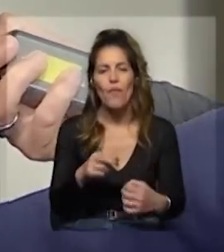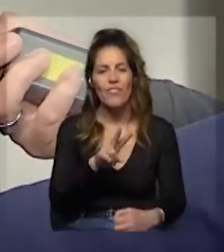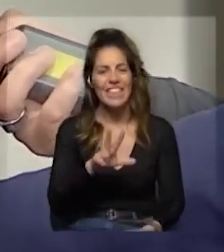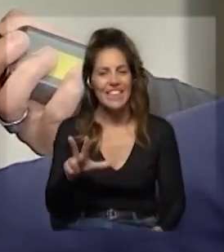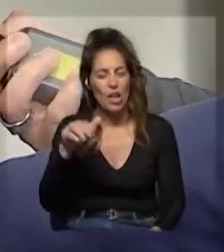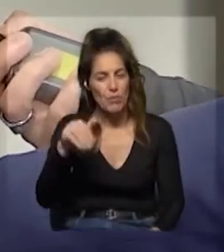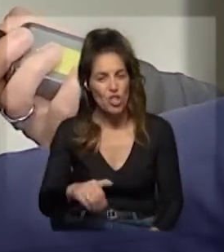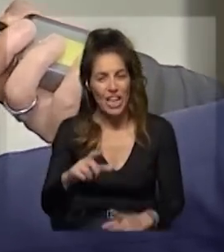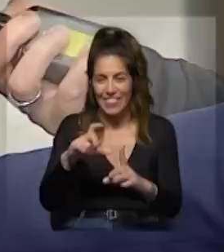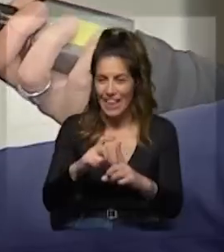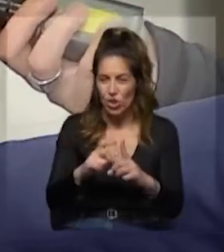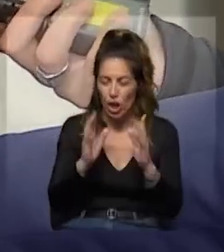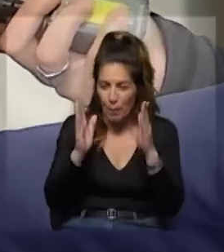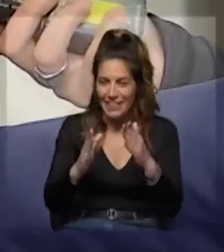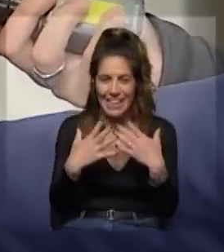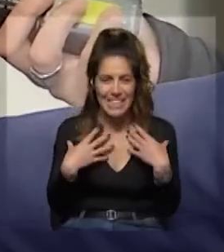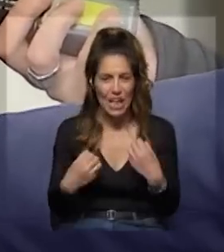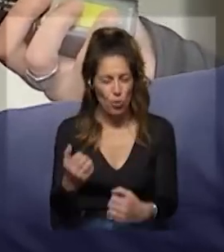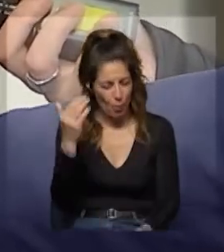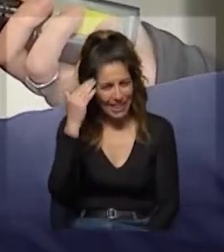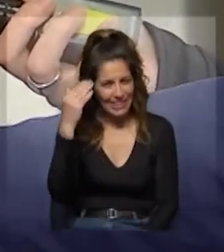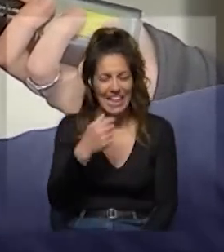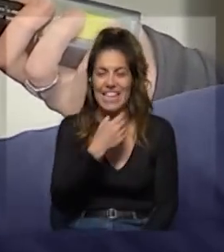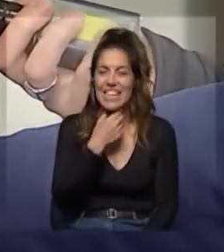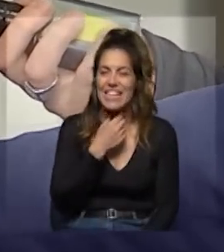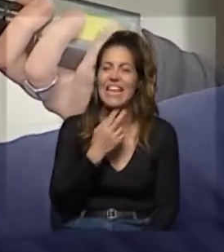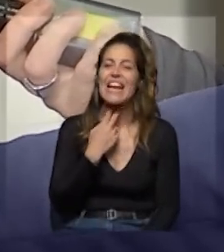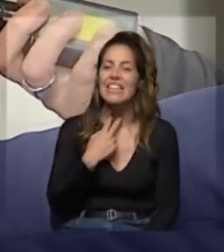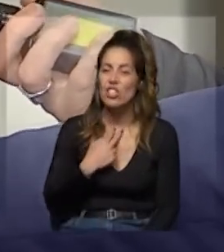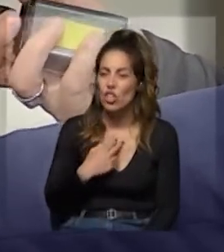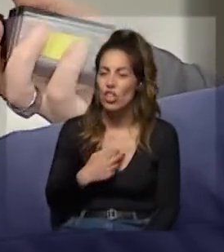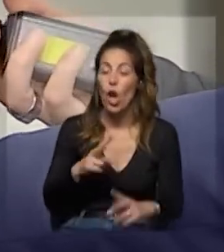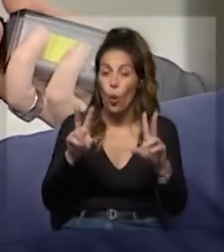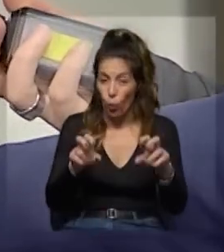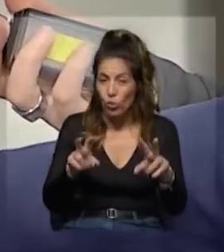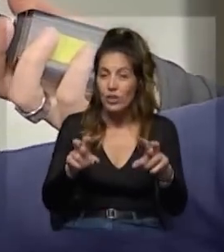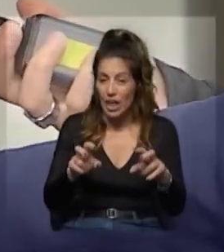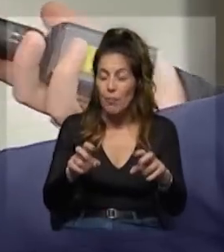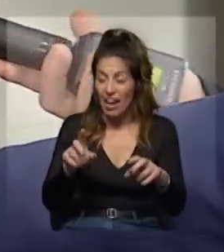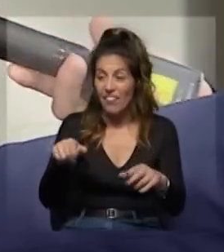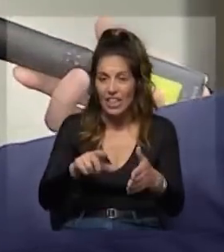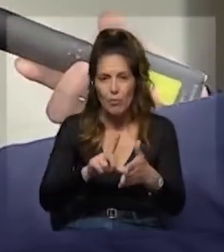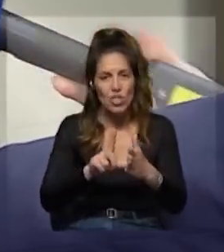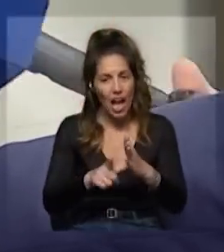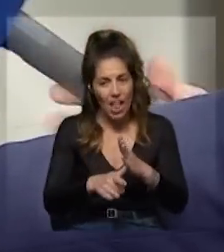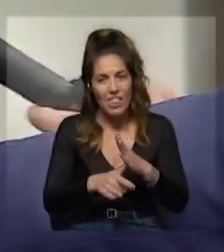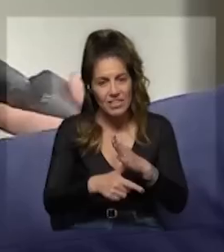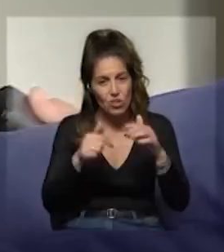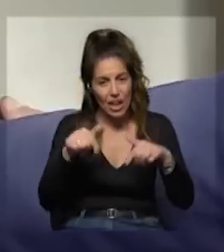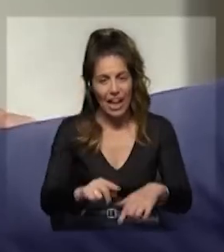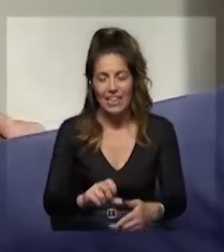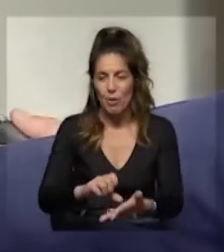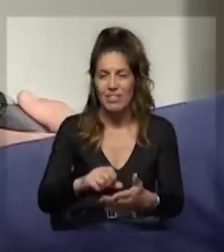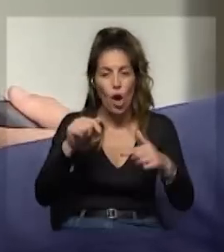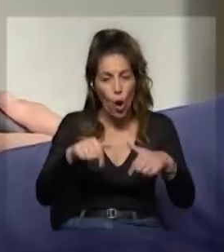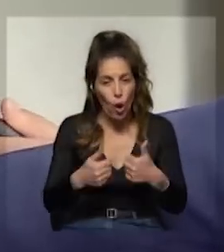millones de dólares para atender la Salud Mental y las adicciones digo un temón que veníamos atrasados desde siempre en el país y que